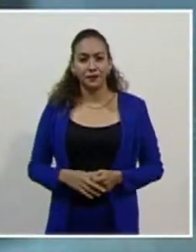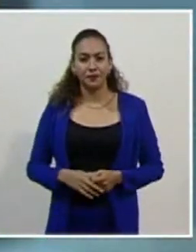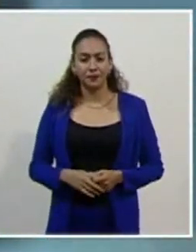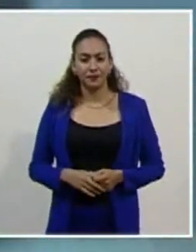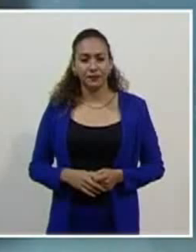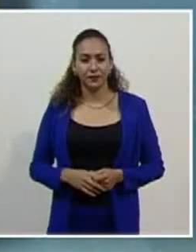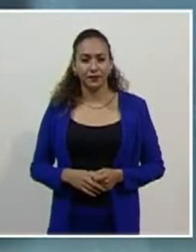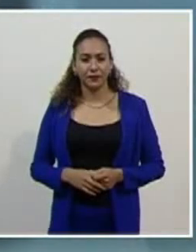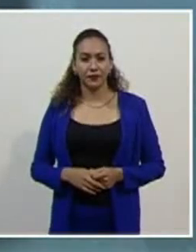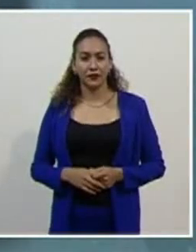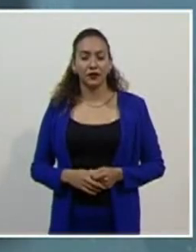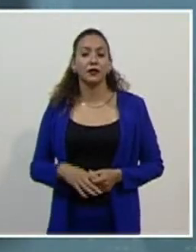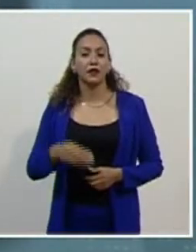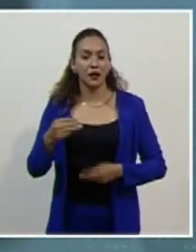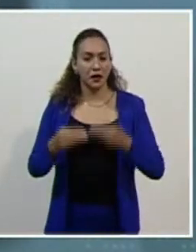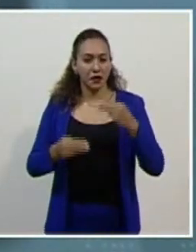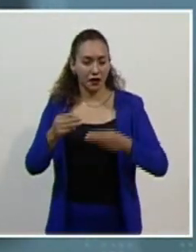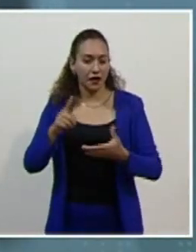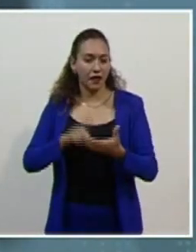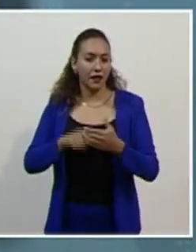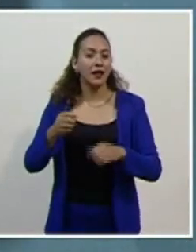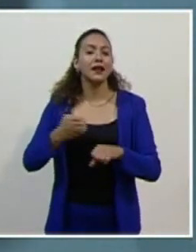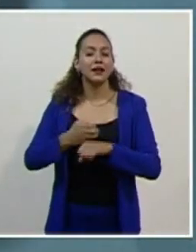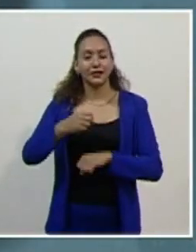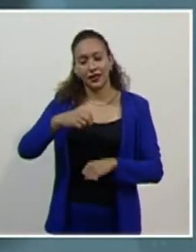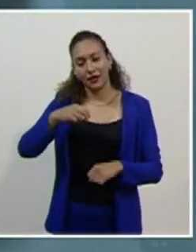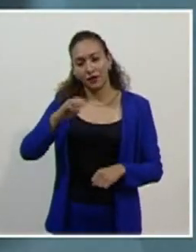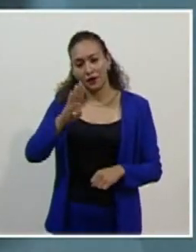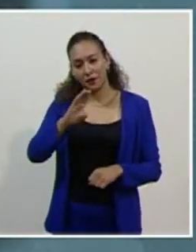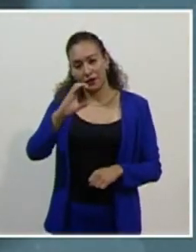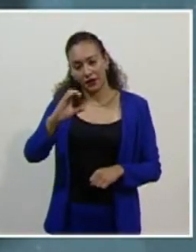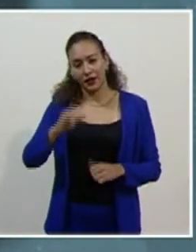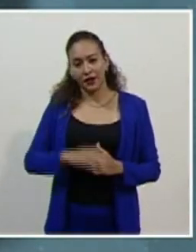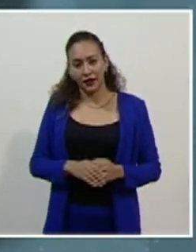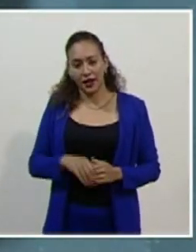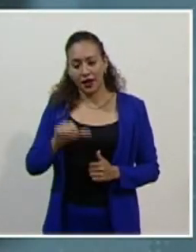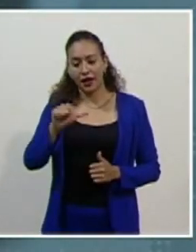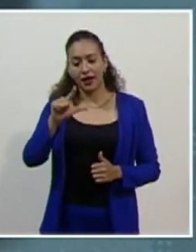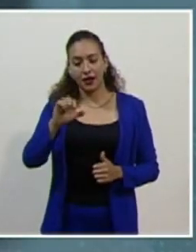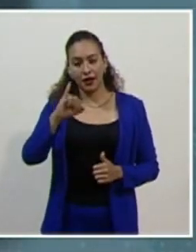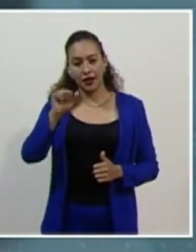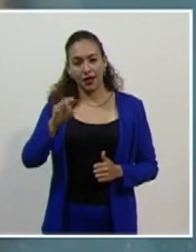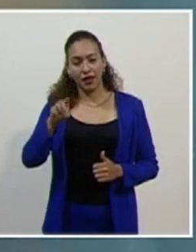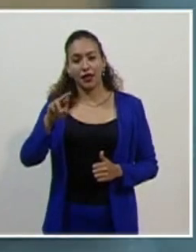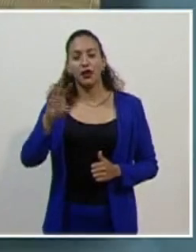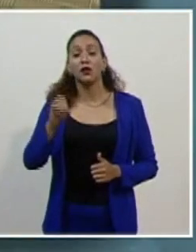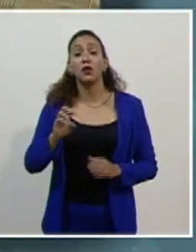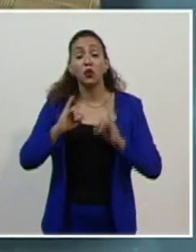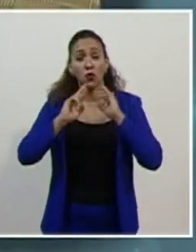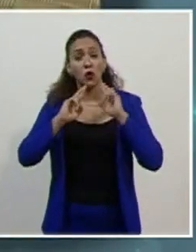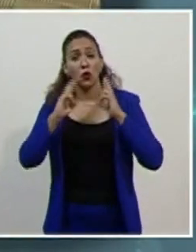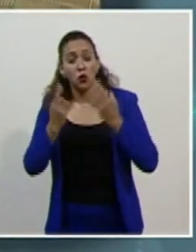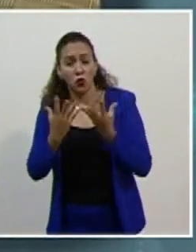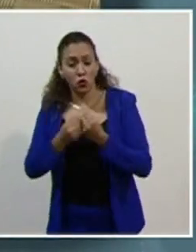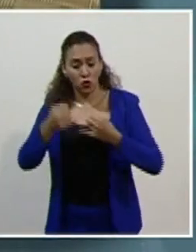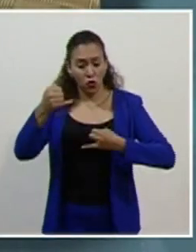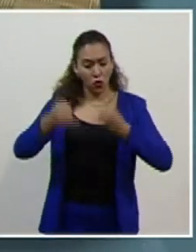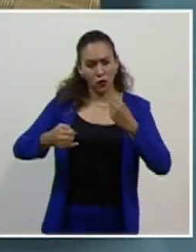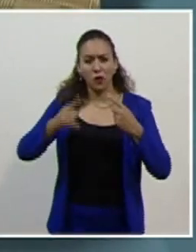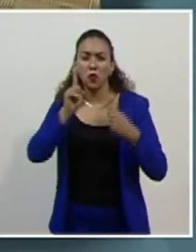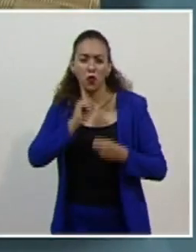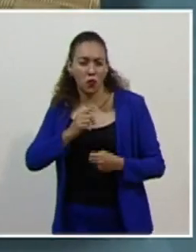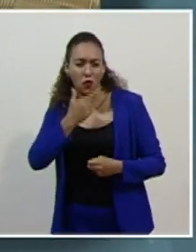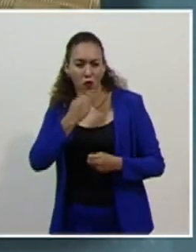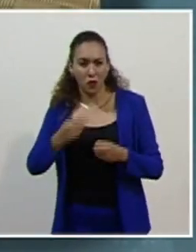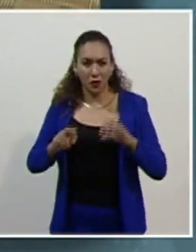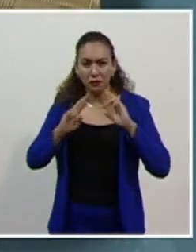El magistrado presidente del Poder Judicial de Baja California, Alejandro Fragoso López, se reunió con juezas y jueces en materia familiar